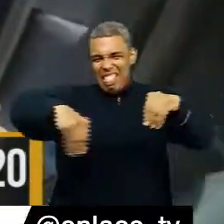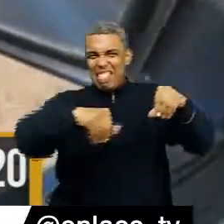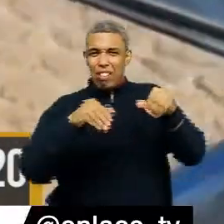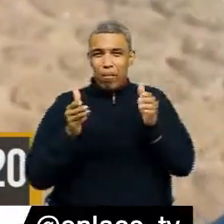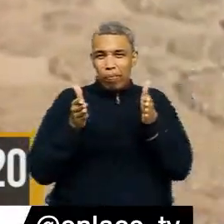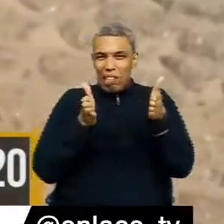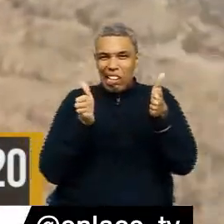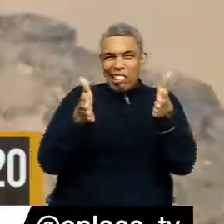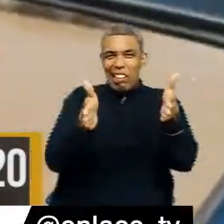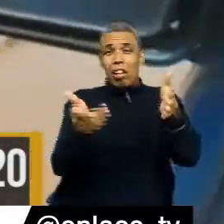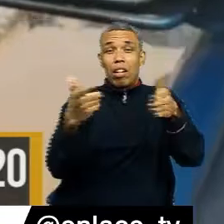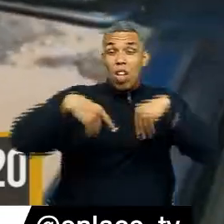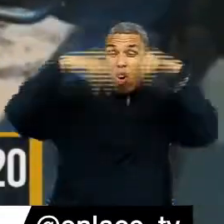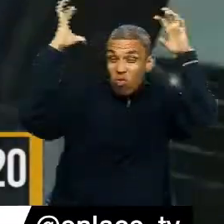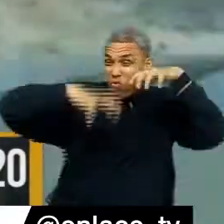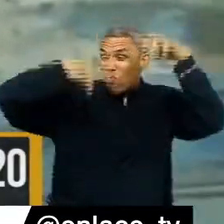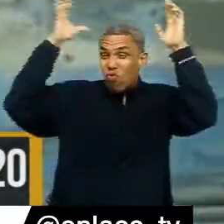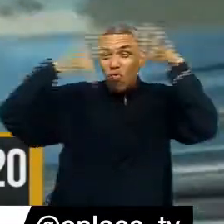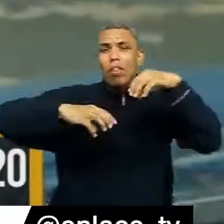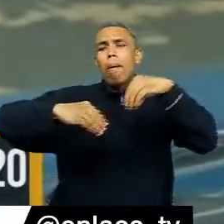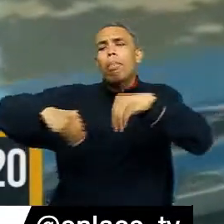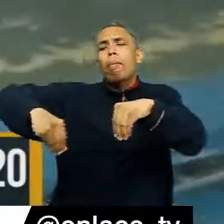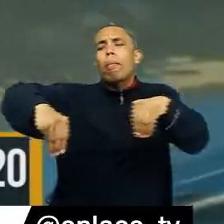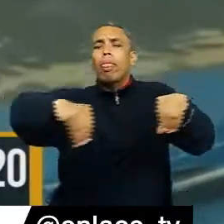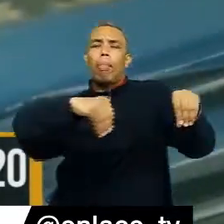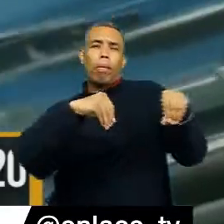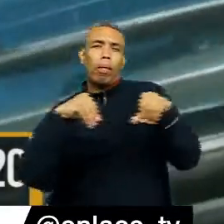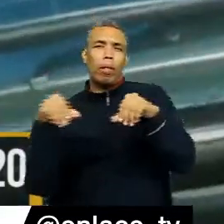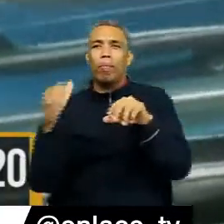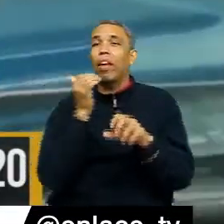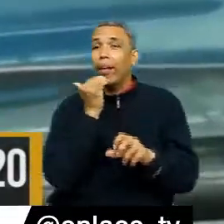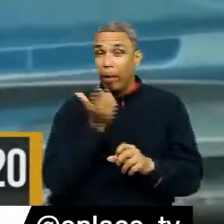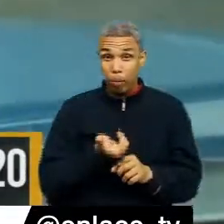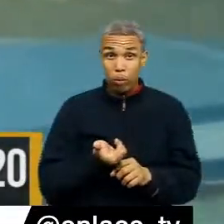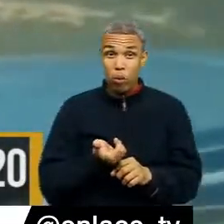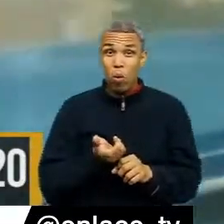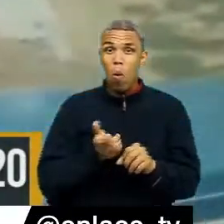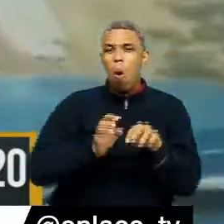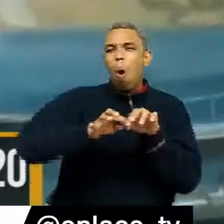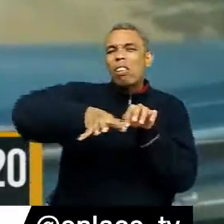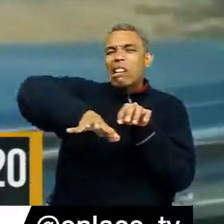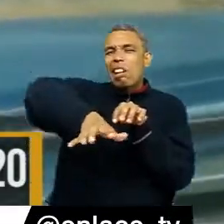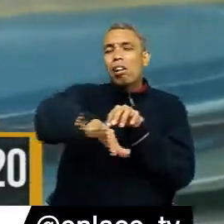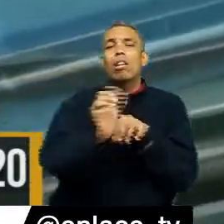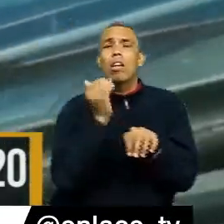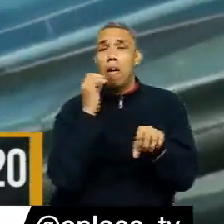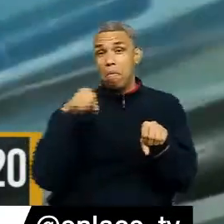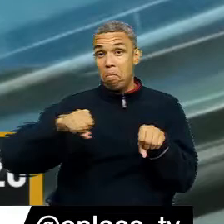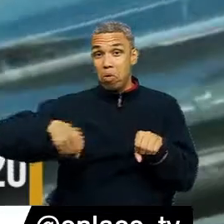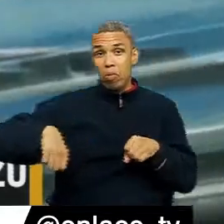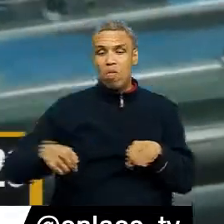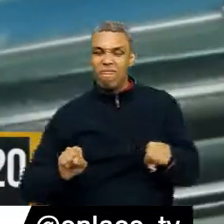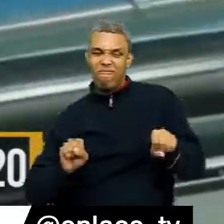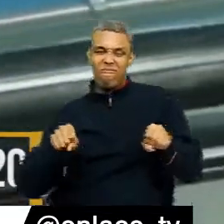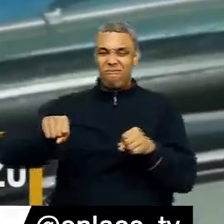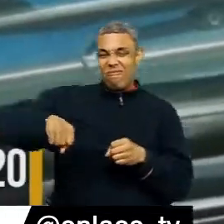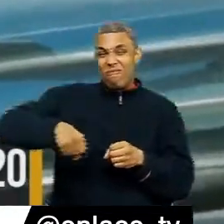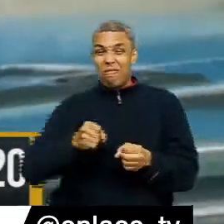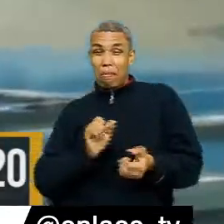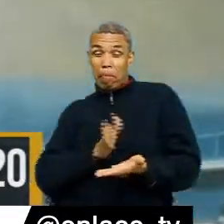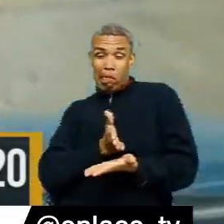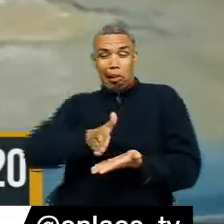queda. Los charcos tapan los grandes huecos y provocan accidentes. De igual forma, aseguran que en tiempo seco el polvo se convierte